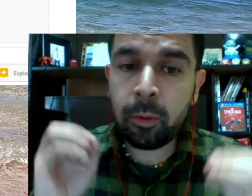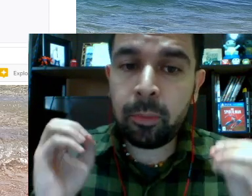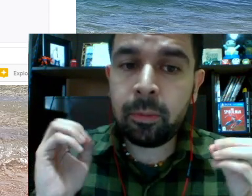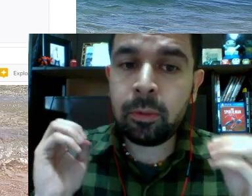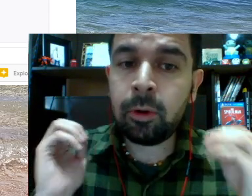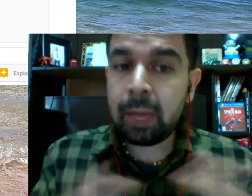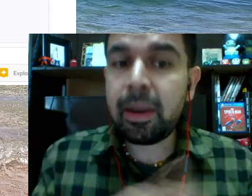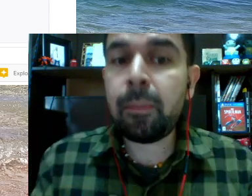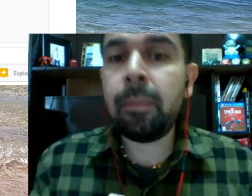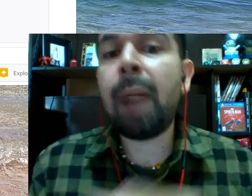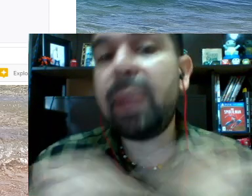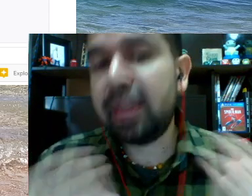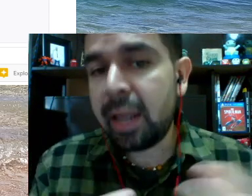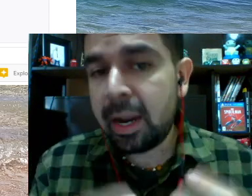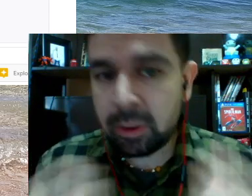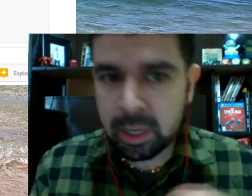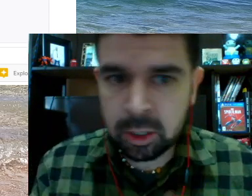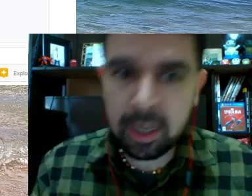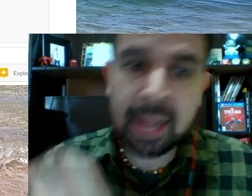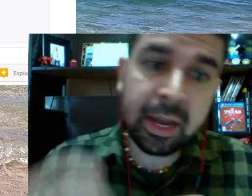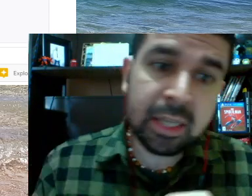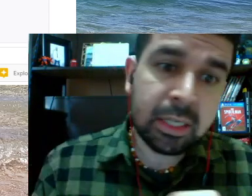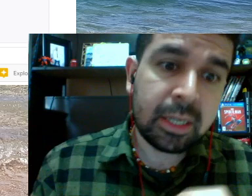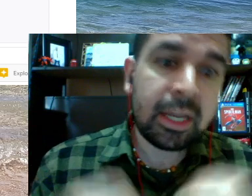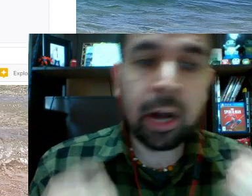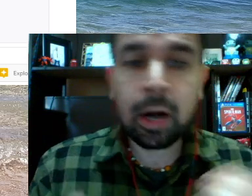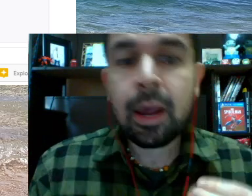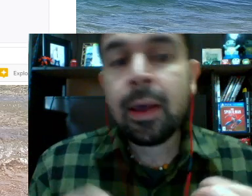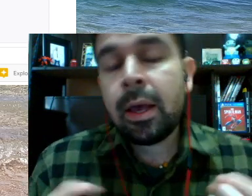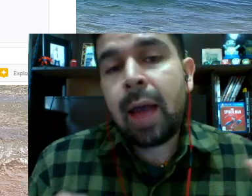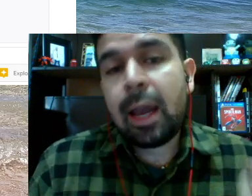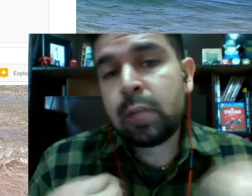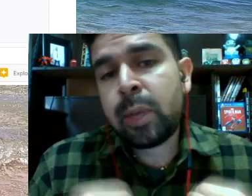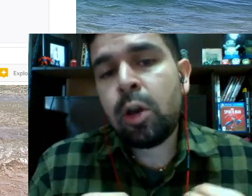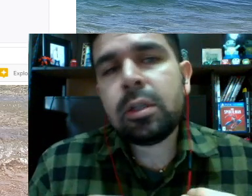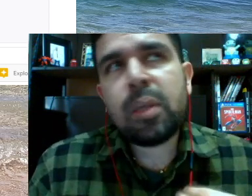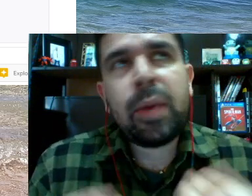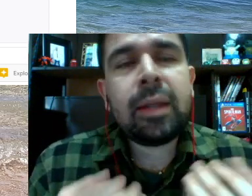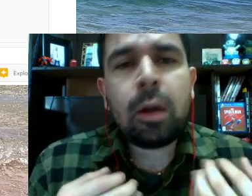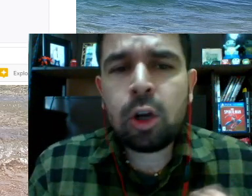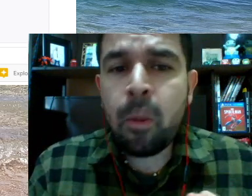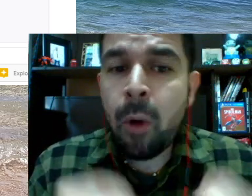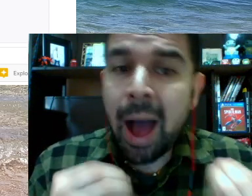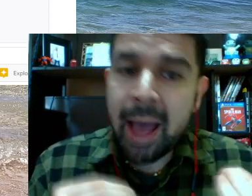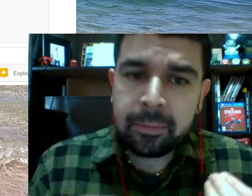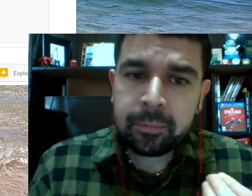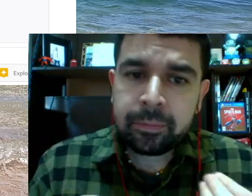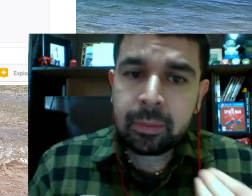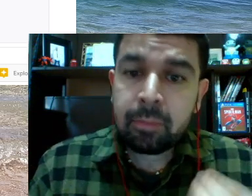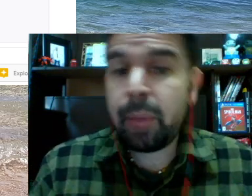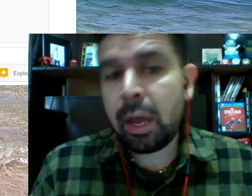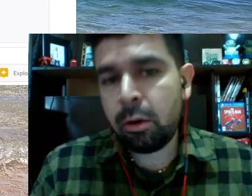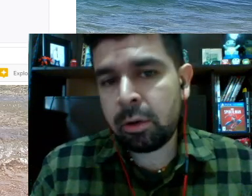lo que deben aprender en esta ocasión el derecho y el velar al espanyol se puede traducir como hay